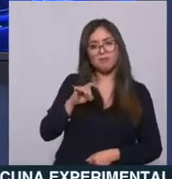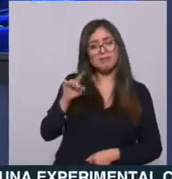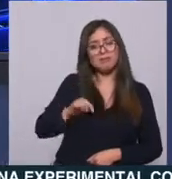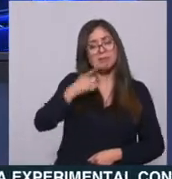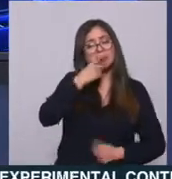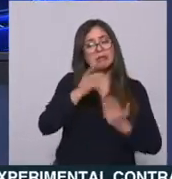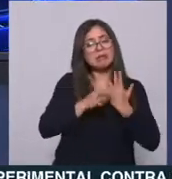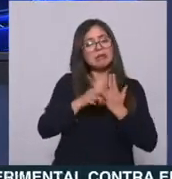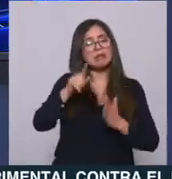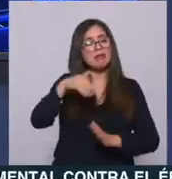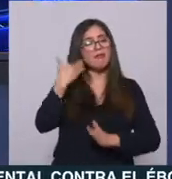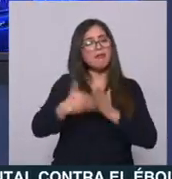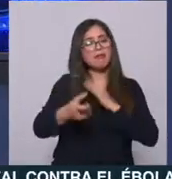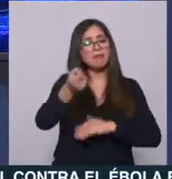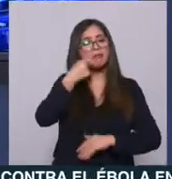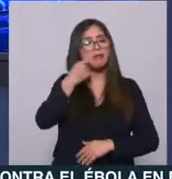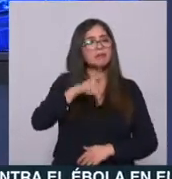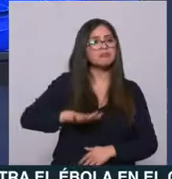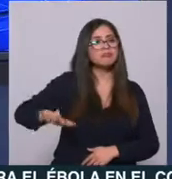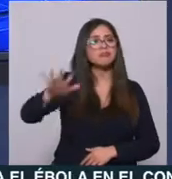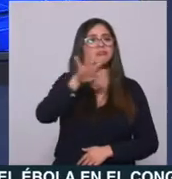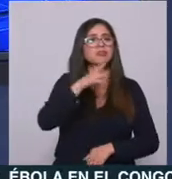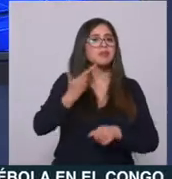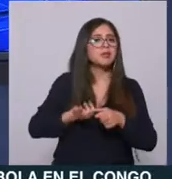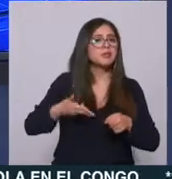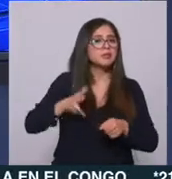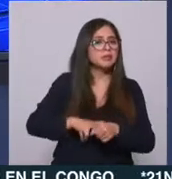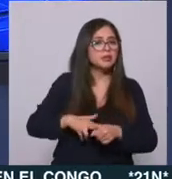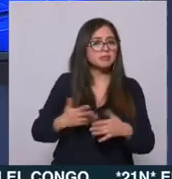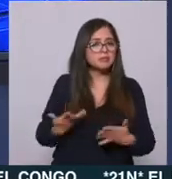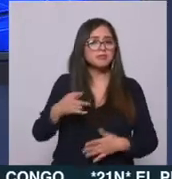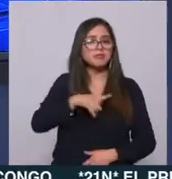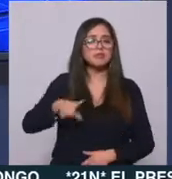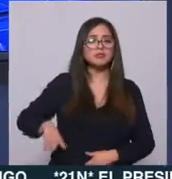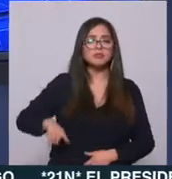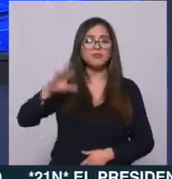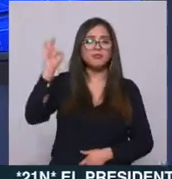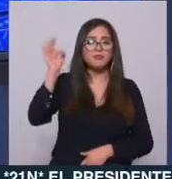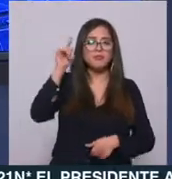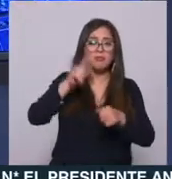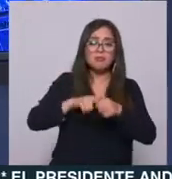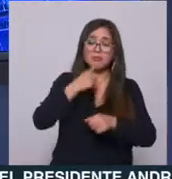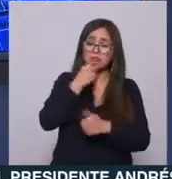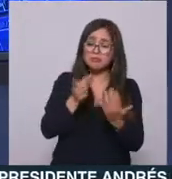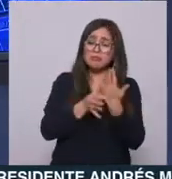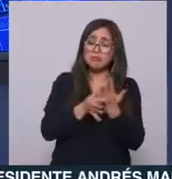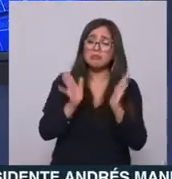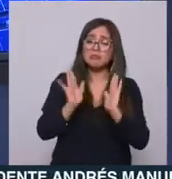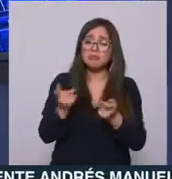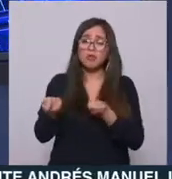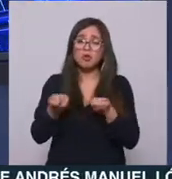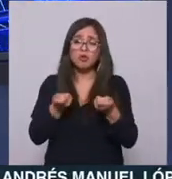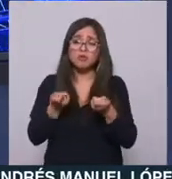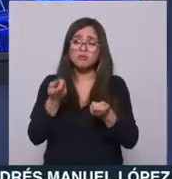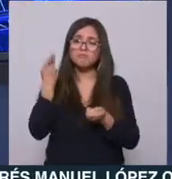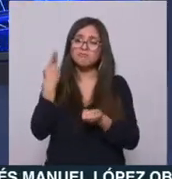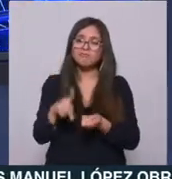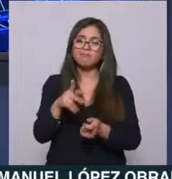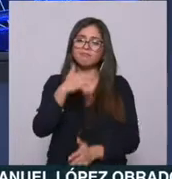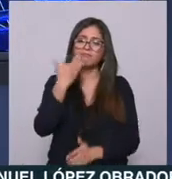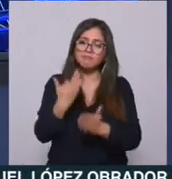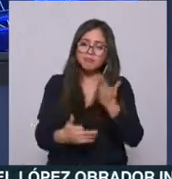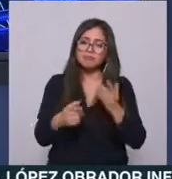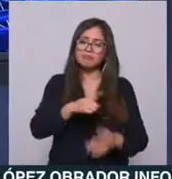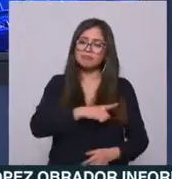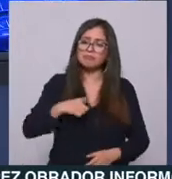desabasto de medicamentos en el sector salud. El gobierno federal anuncia que ya tiene la situación controlada, pero hay consecuencias que son